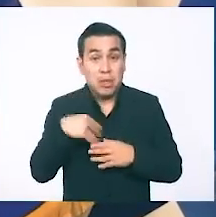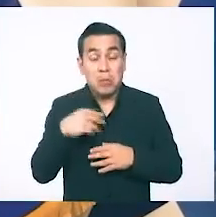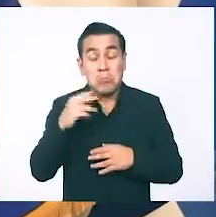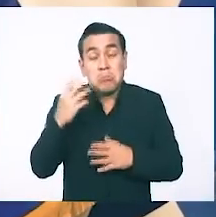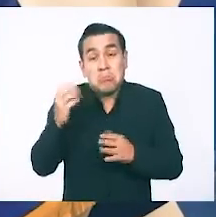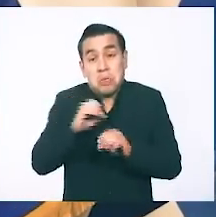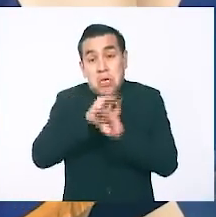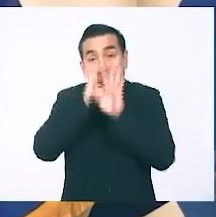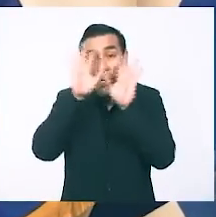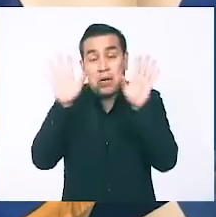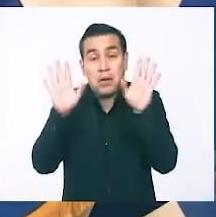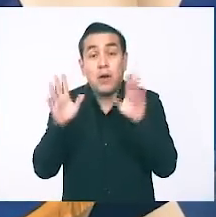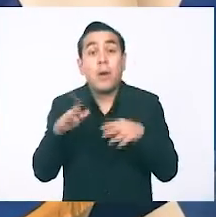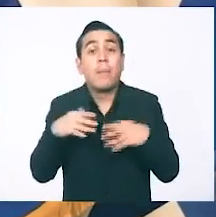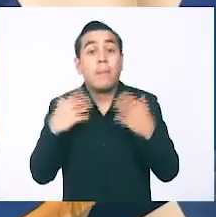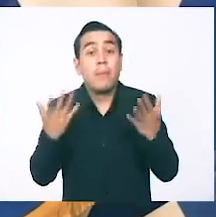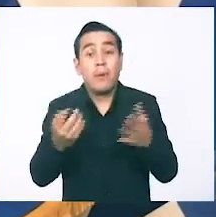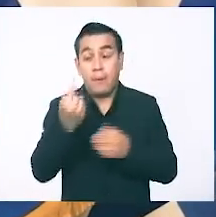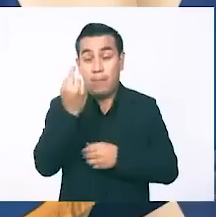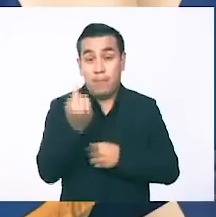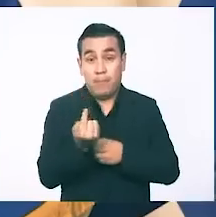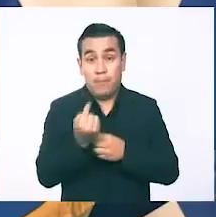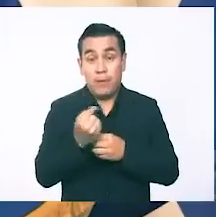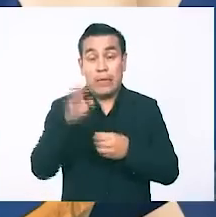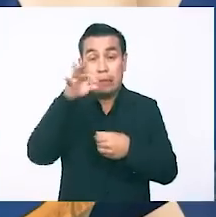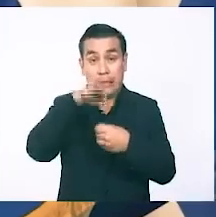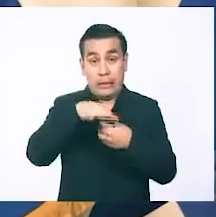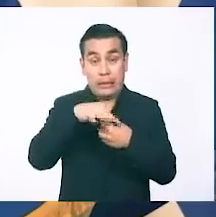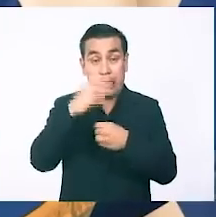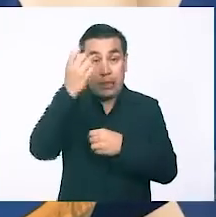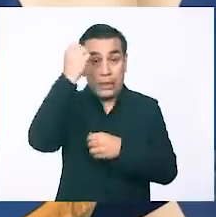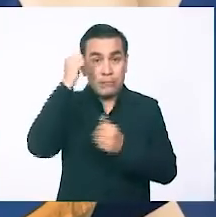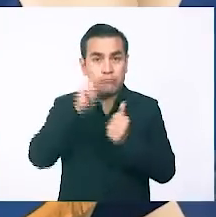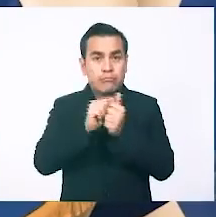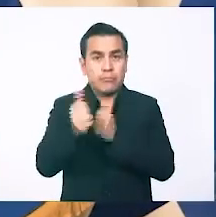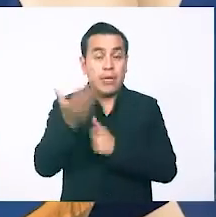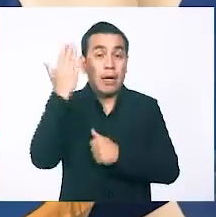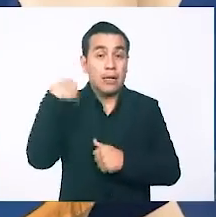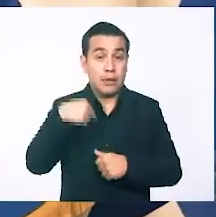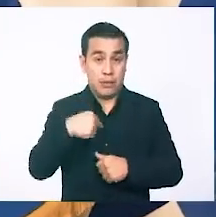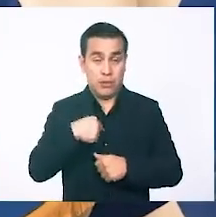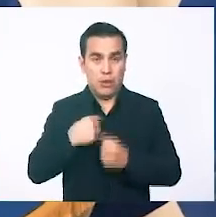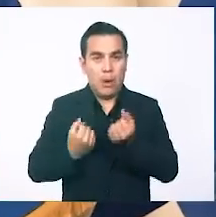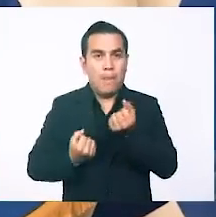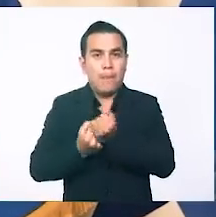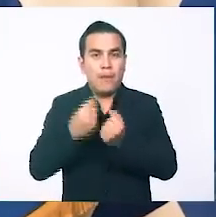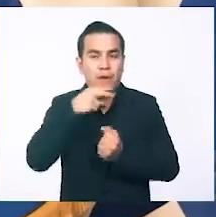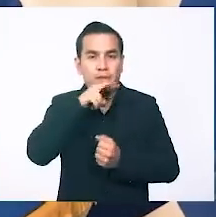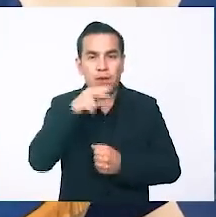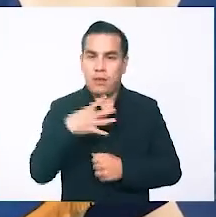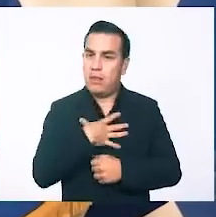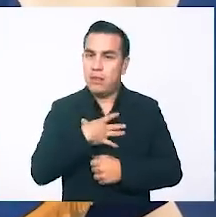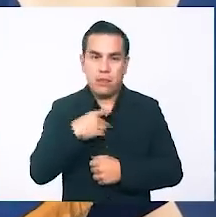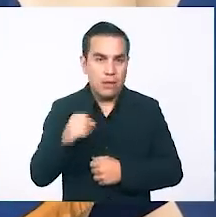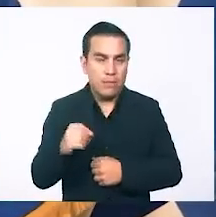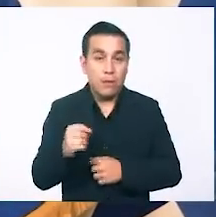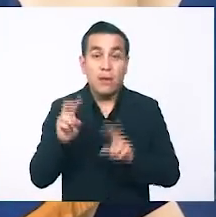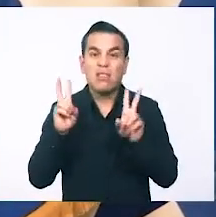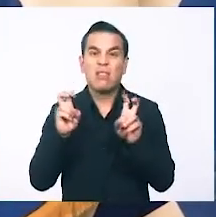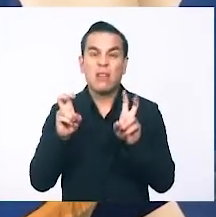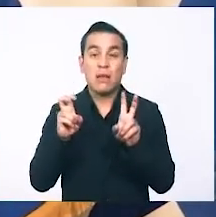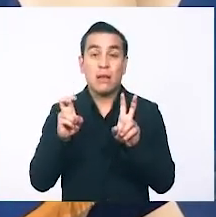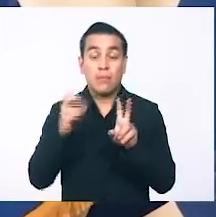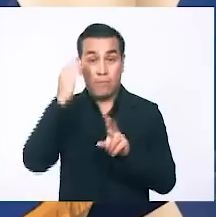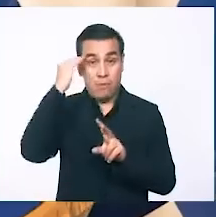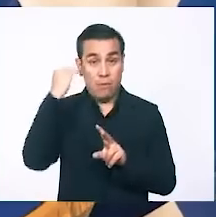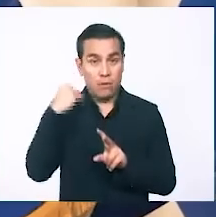razón. A mí, yo que apoyaba al FMLN en aquel tiempo, pues no me gustaba lo que decía la señora, no estaba de acuerdo